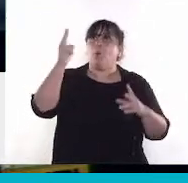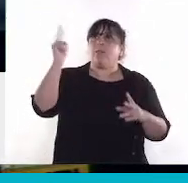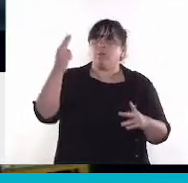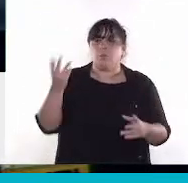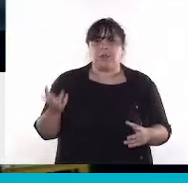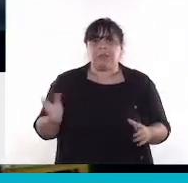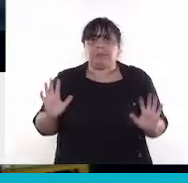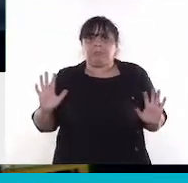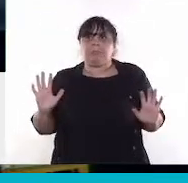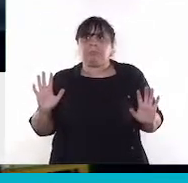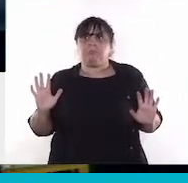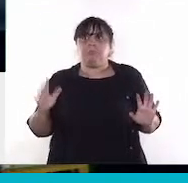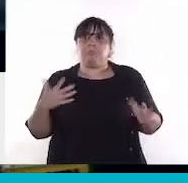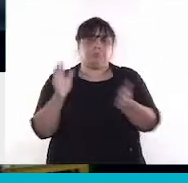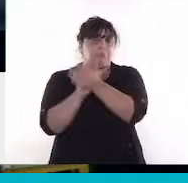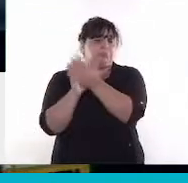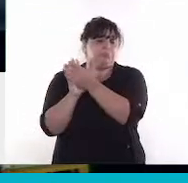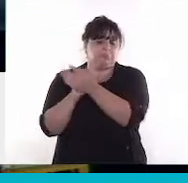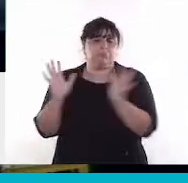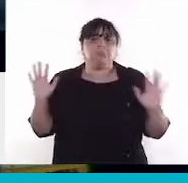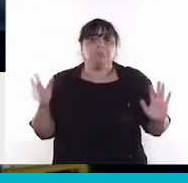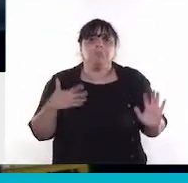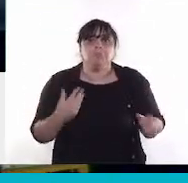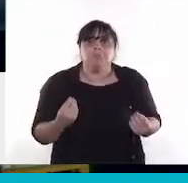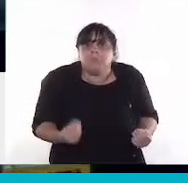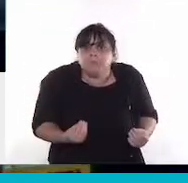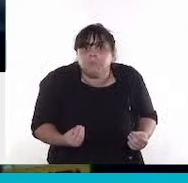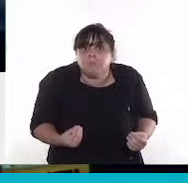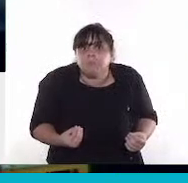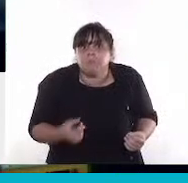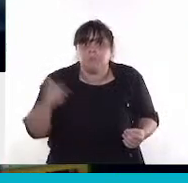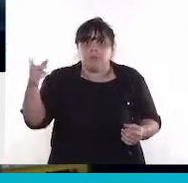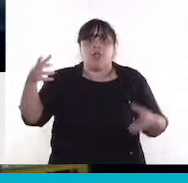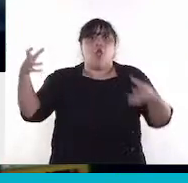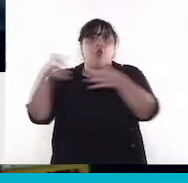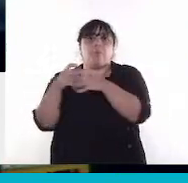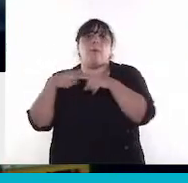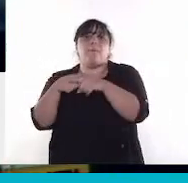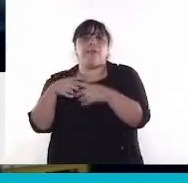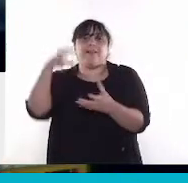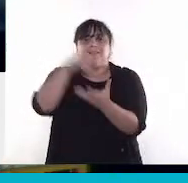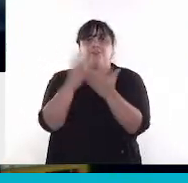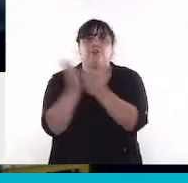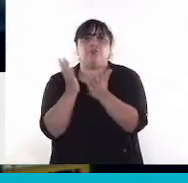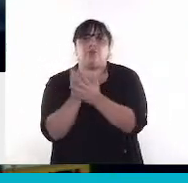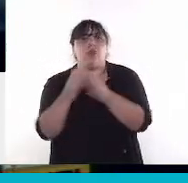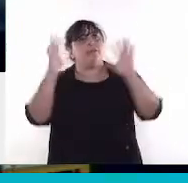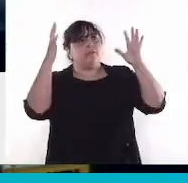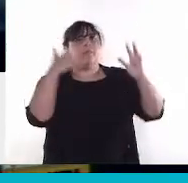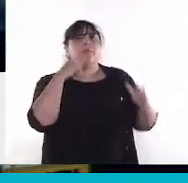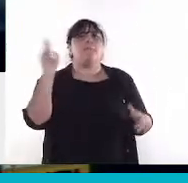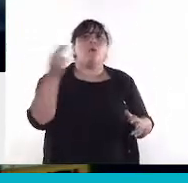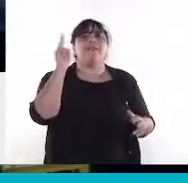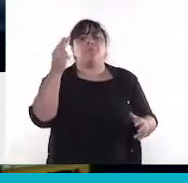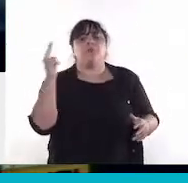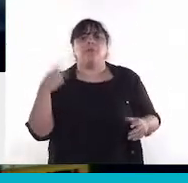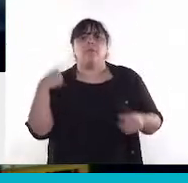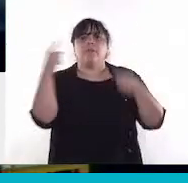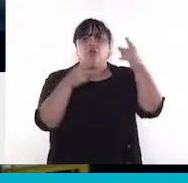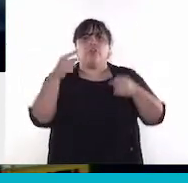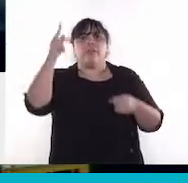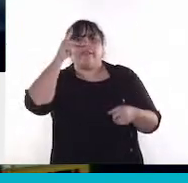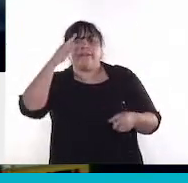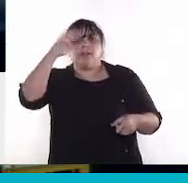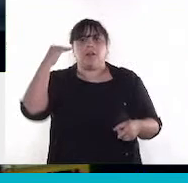institucionalidad. ¡Qué bárbaro! La Franja Morada, cuna de los dirigentes que nos gobernaron, que te dan clase